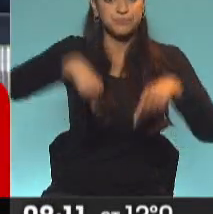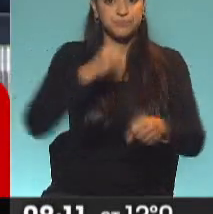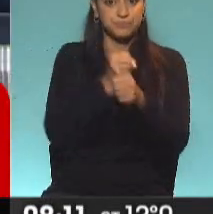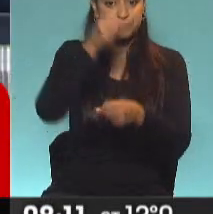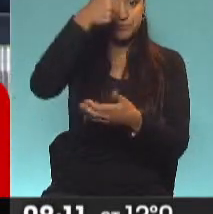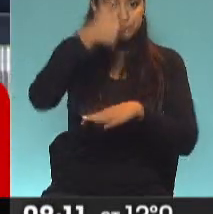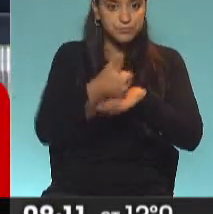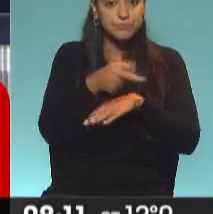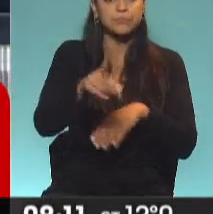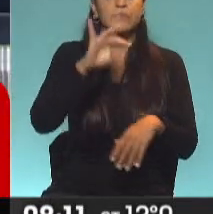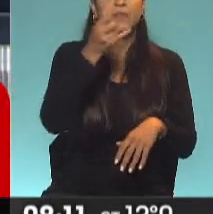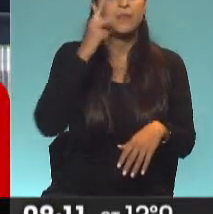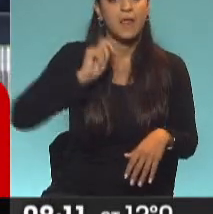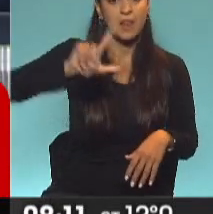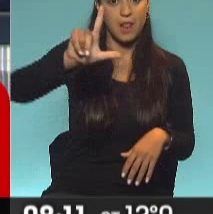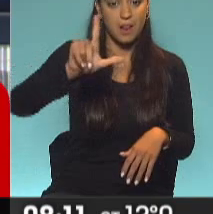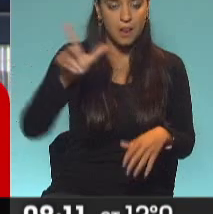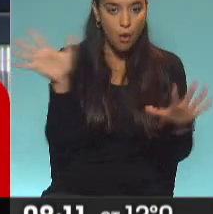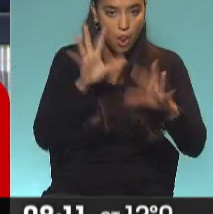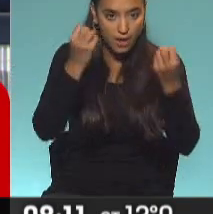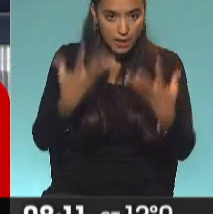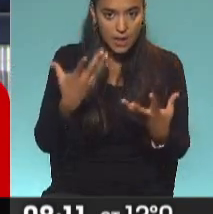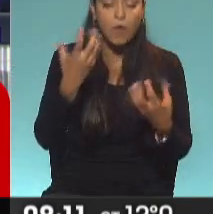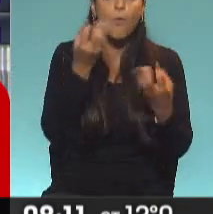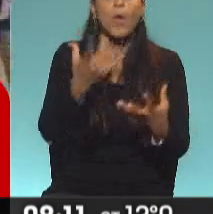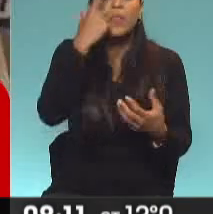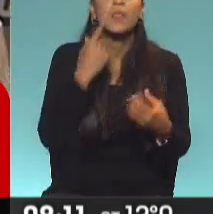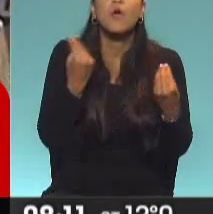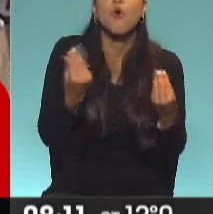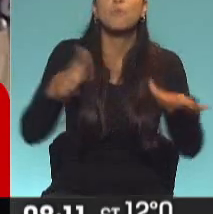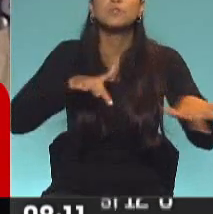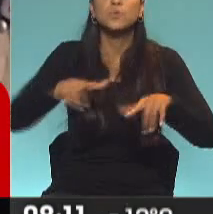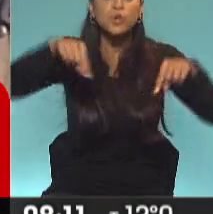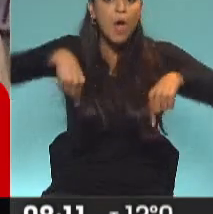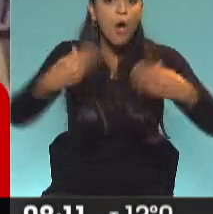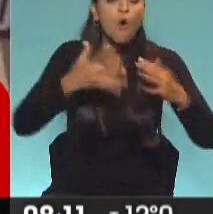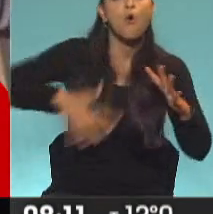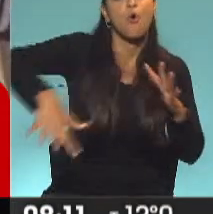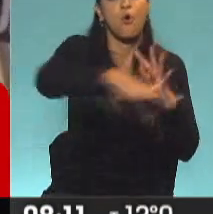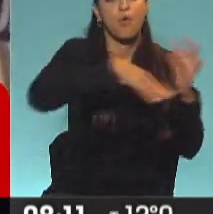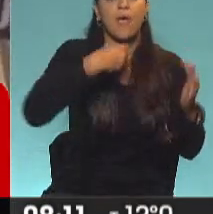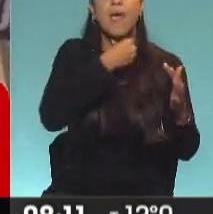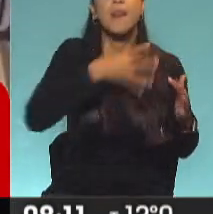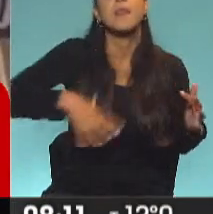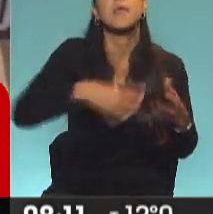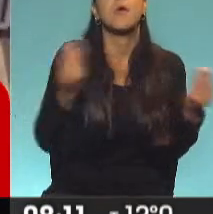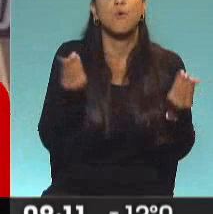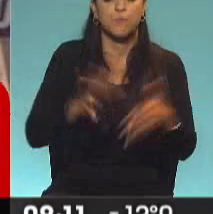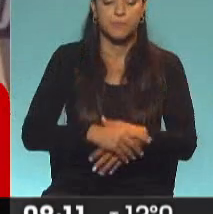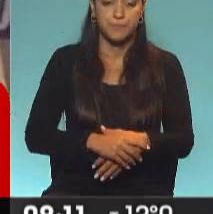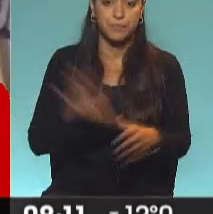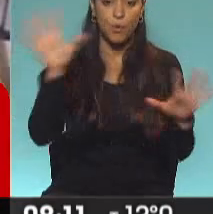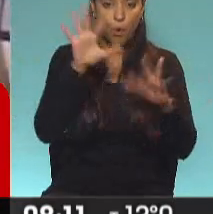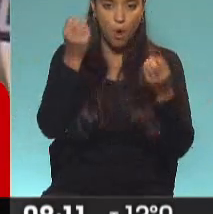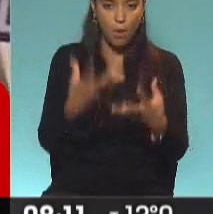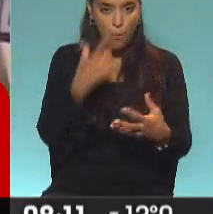Silvia. Así es, con Daniel Castaño. Daniel, ¿qué tal? Buen día. ¿Cuál es la situación que se vive en este momento allí en Guernica? Silvia, Pablo, buen